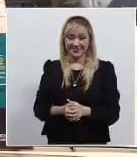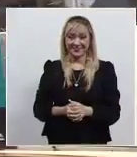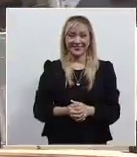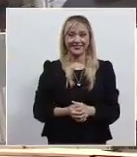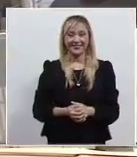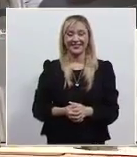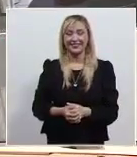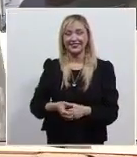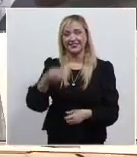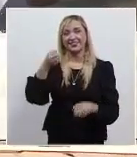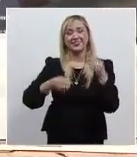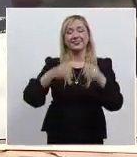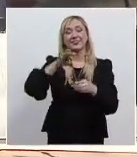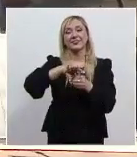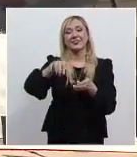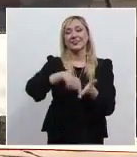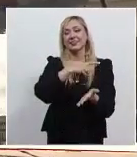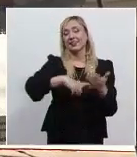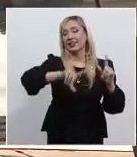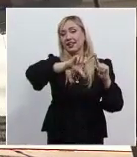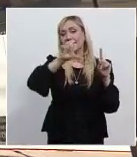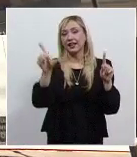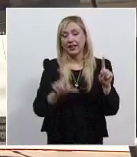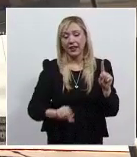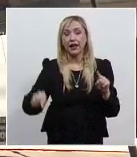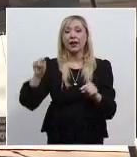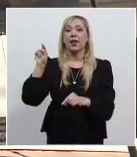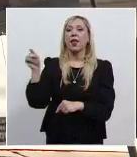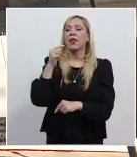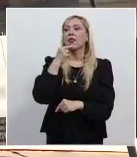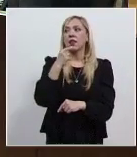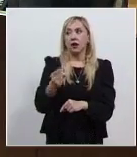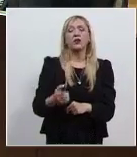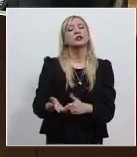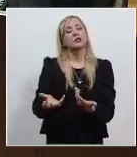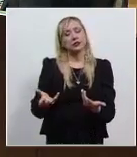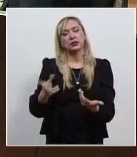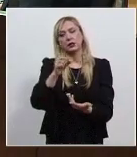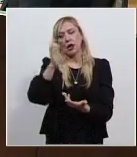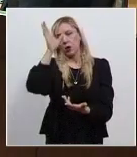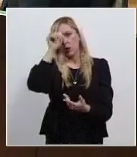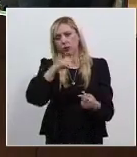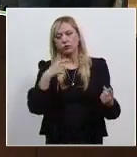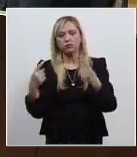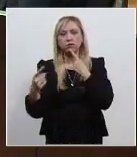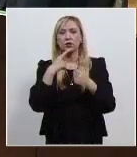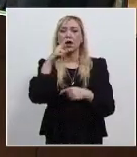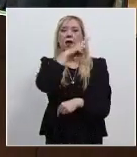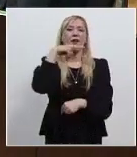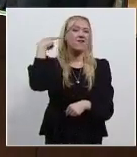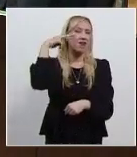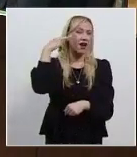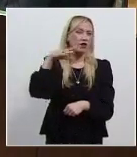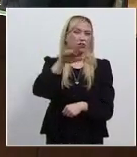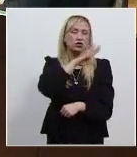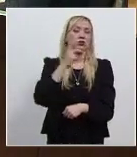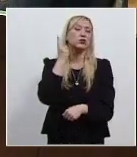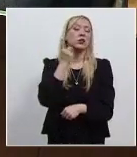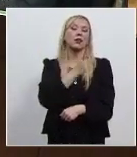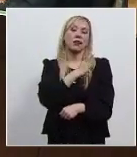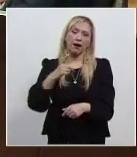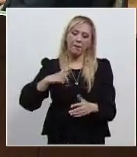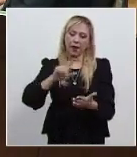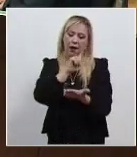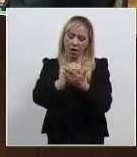El Tribunal Electoral del Poder Judicial de la Federación determinó por unanimidad que el Congreso de Veracruz debe legislar para que